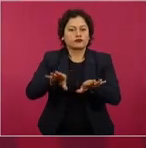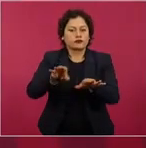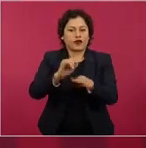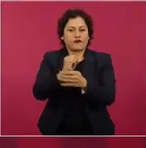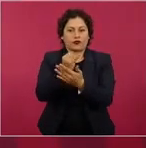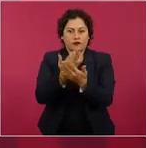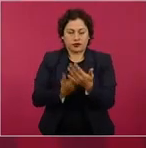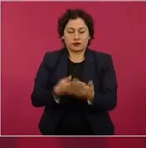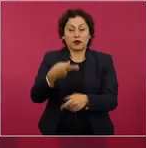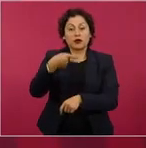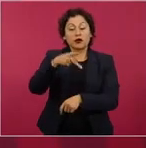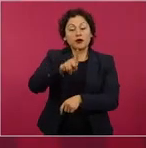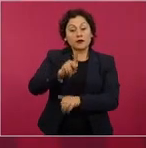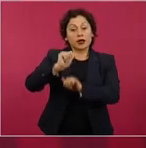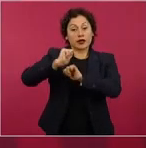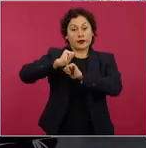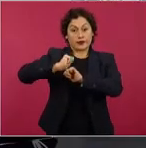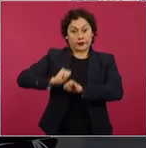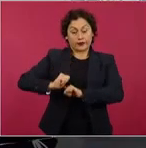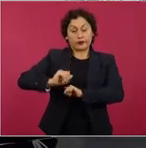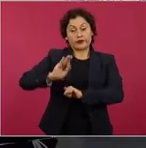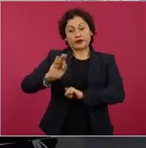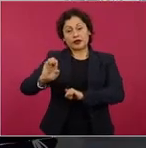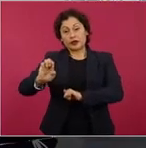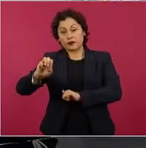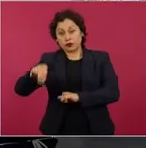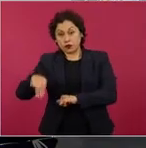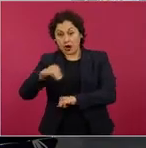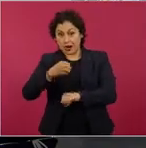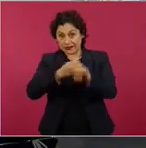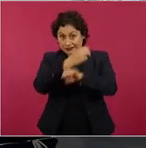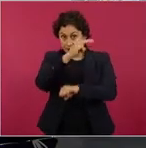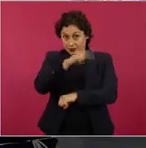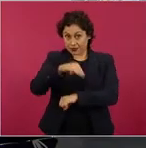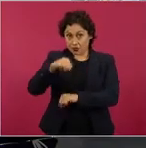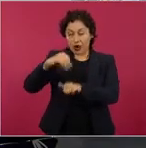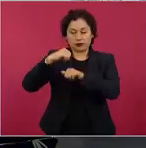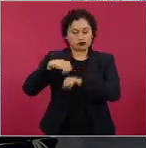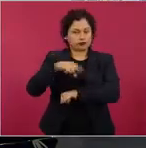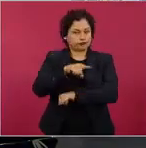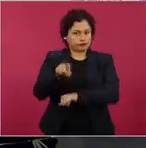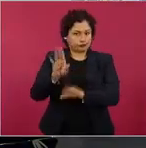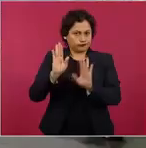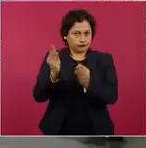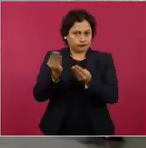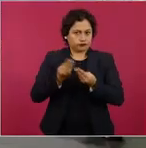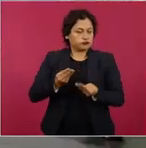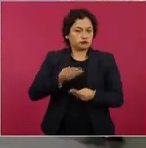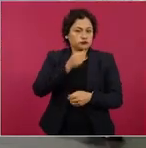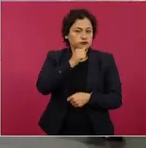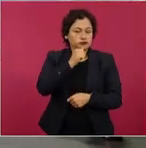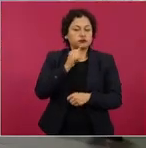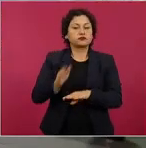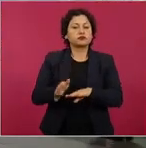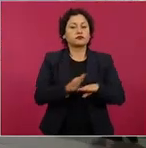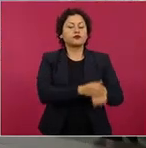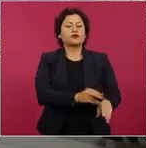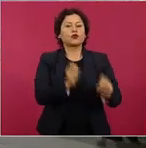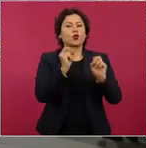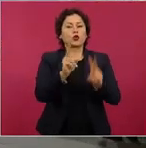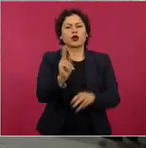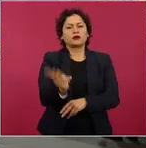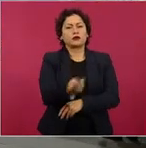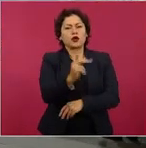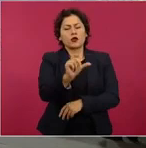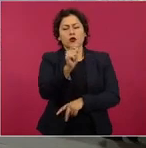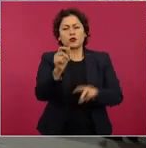la Fiscalía de Michoacán no nos ha enviado información. Ok, presidente. En otro tema, como ya sabemos, este